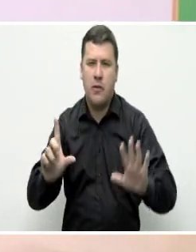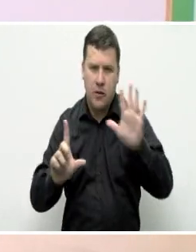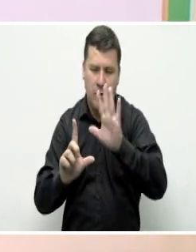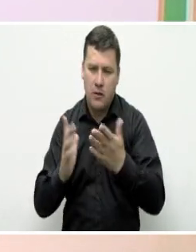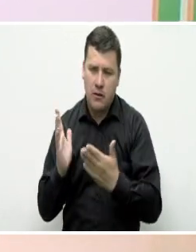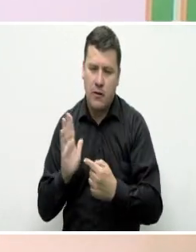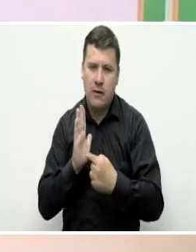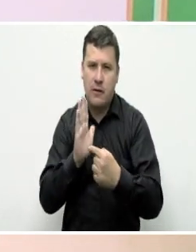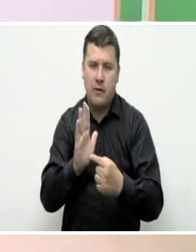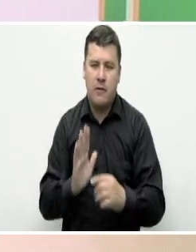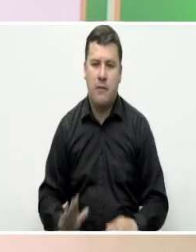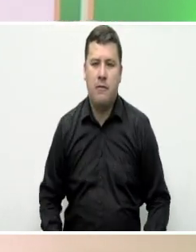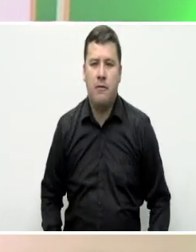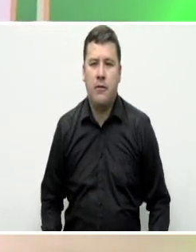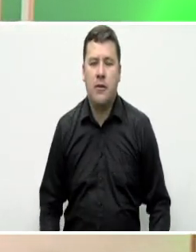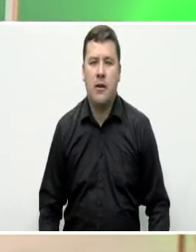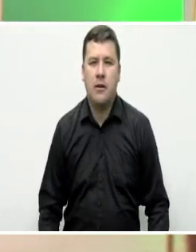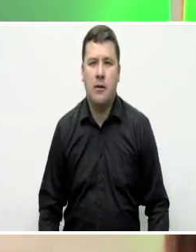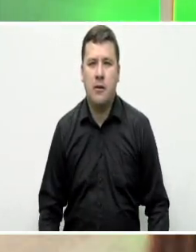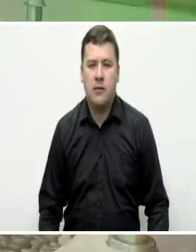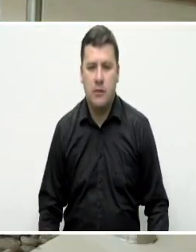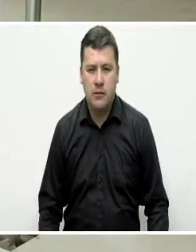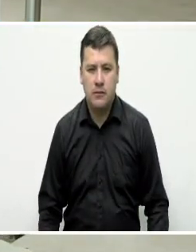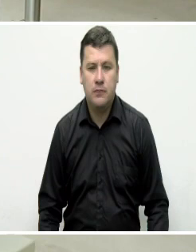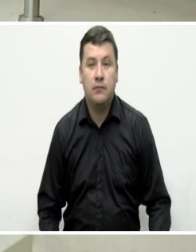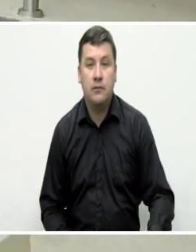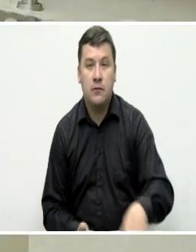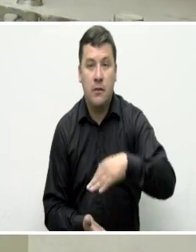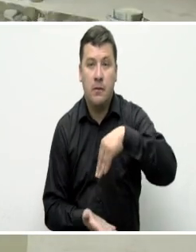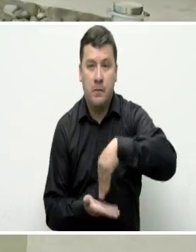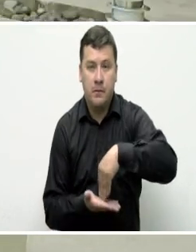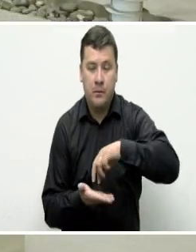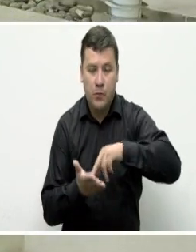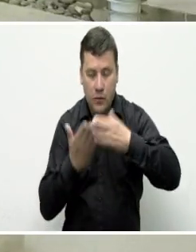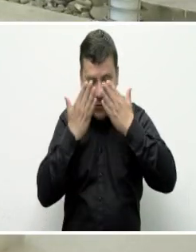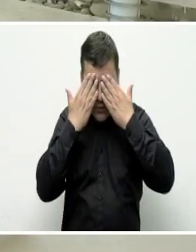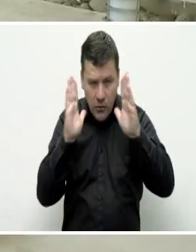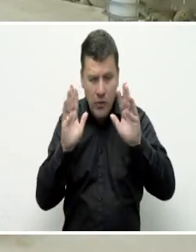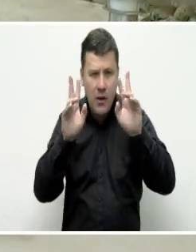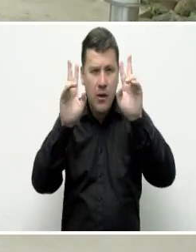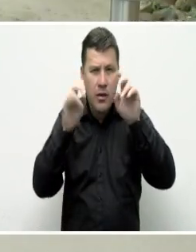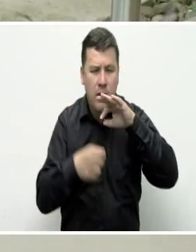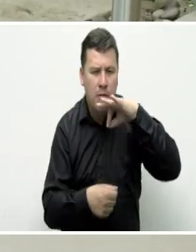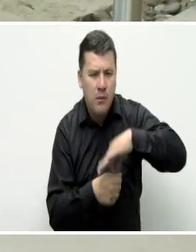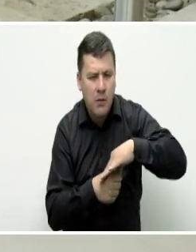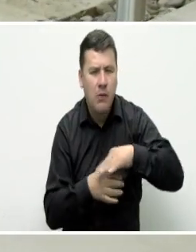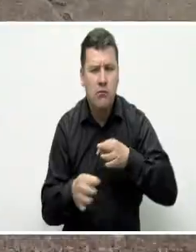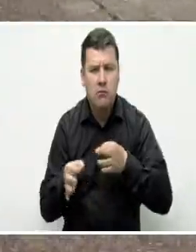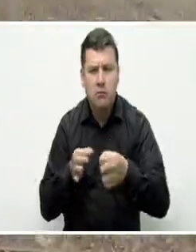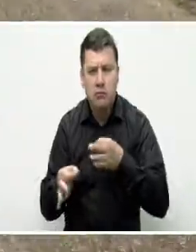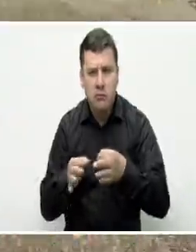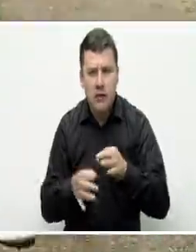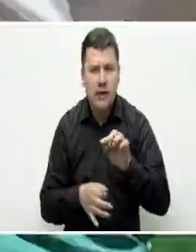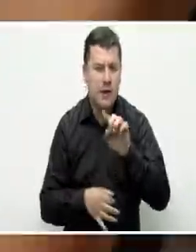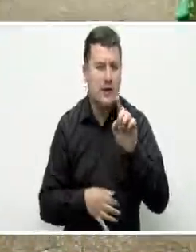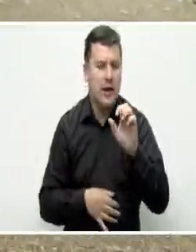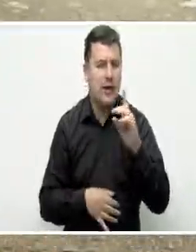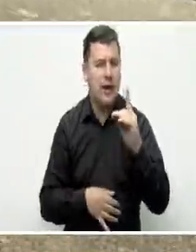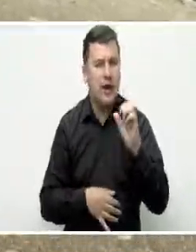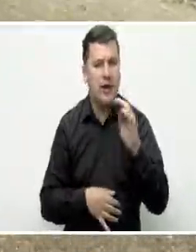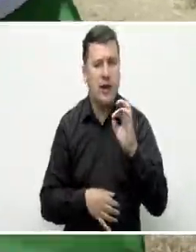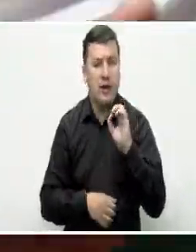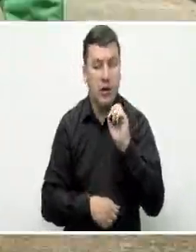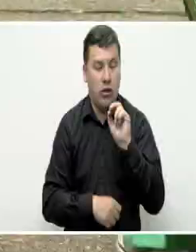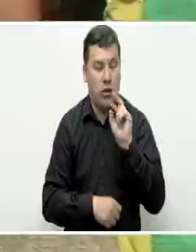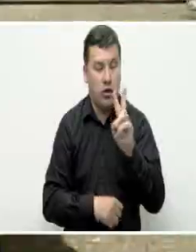que les acabamos de preparar. El Centro de Estudios en Democracia y Asuntos Electorales, CEDAE, termina el